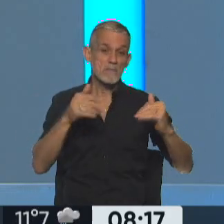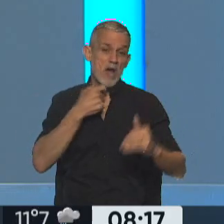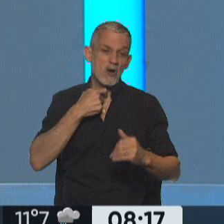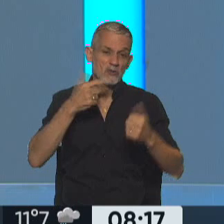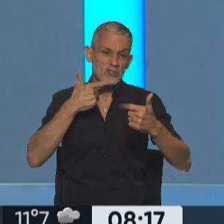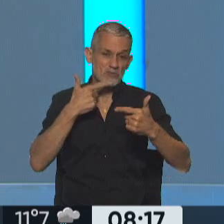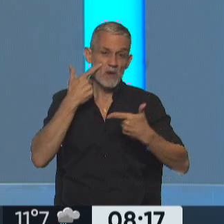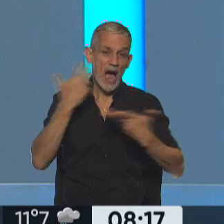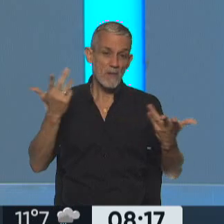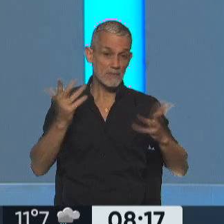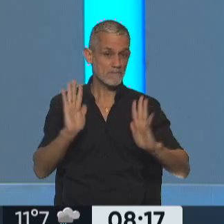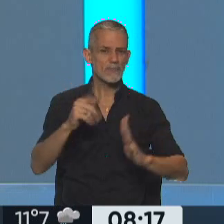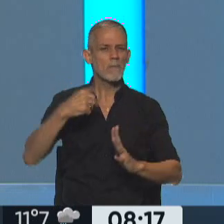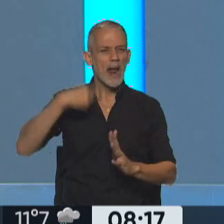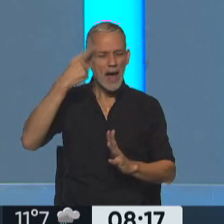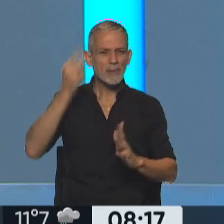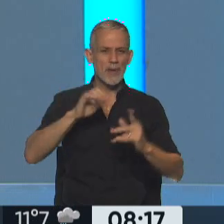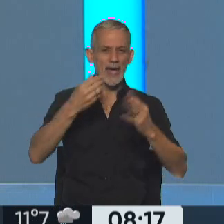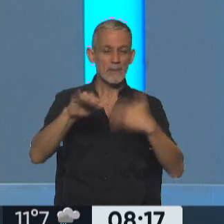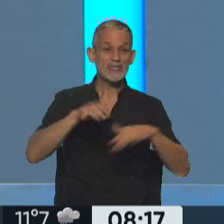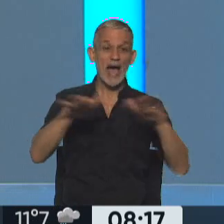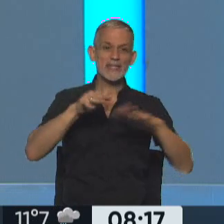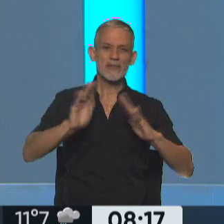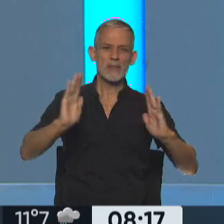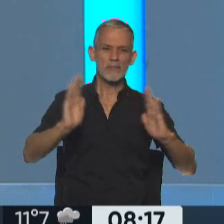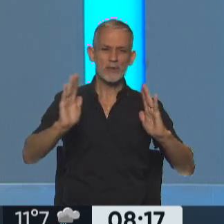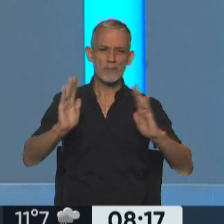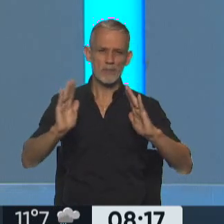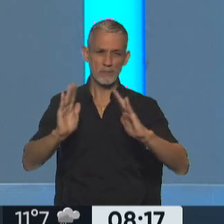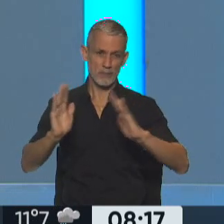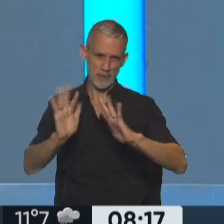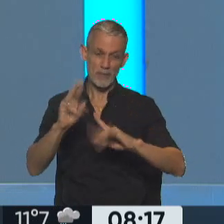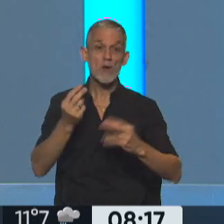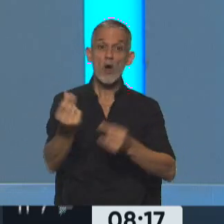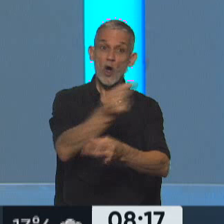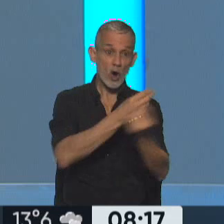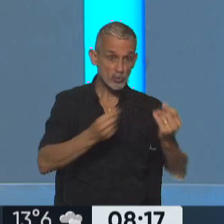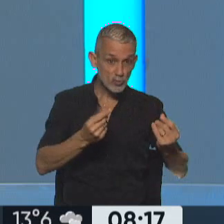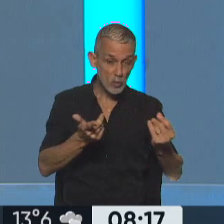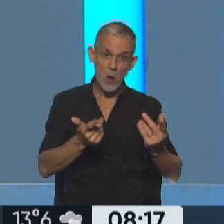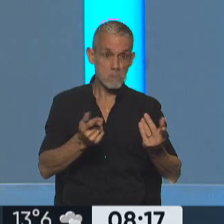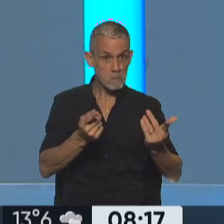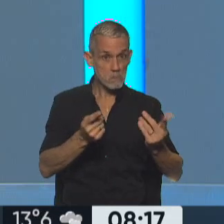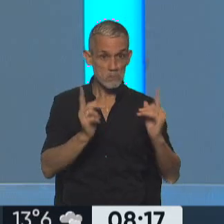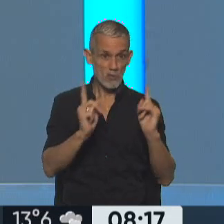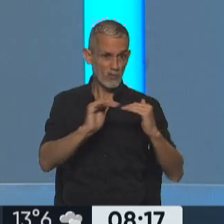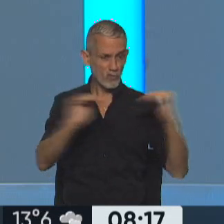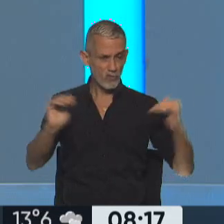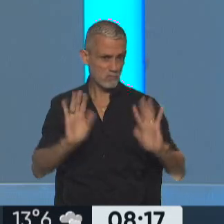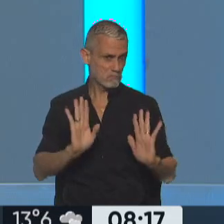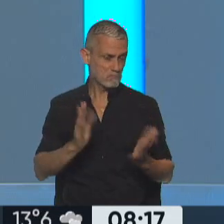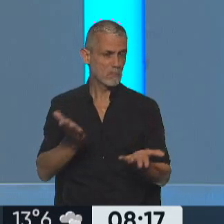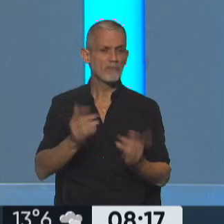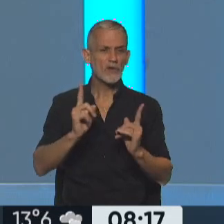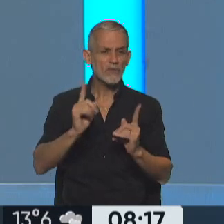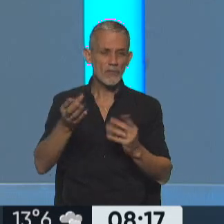lo más probable es que empiece a desacelerar la actividad. El consumo se sigue manteniendo. Y ahí lo que me decían algunos analistas es,